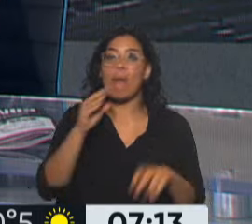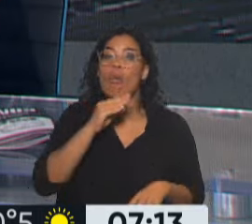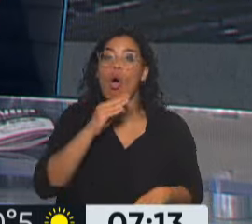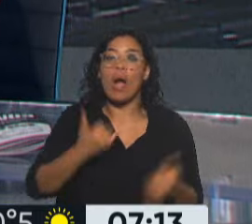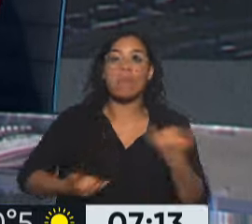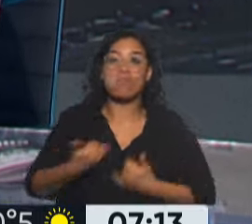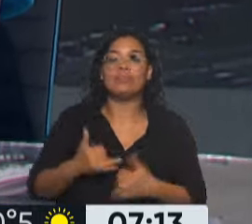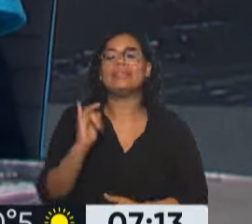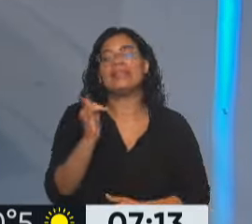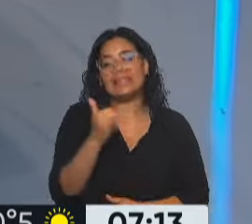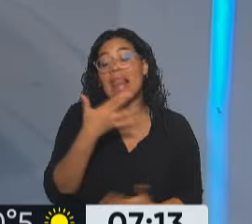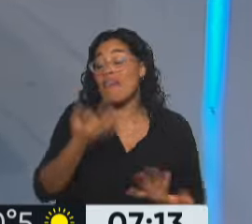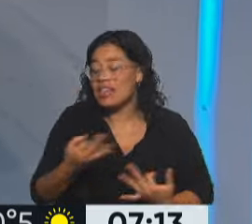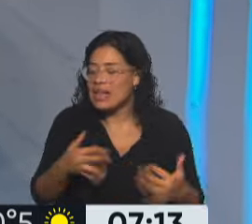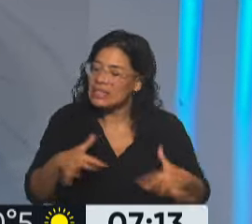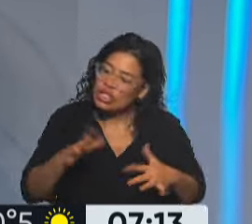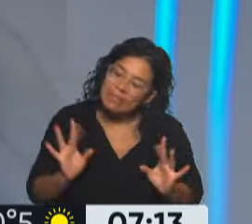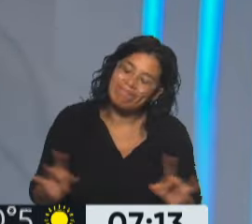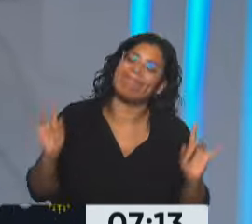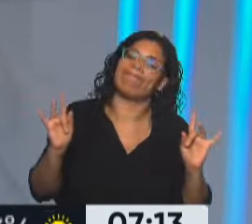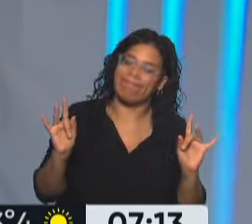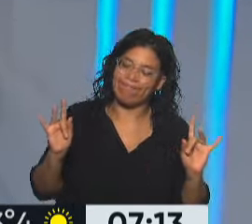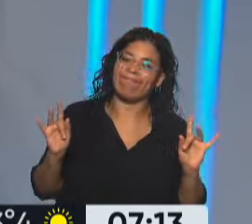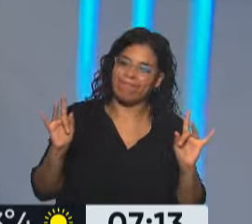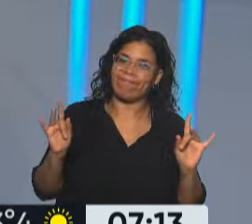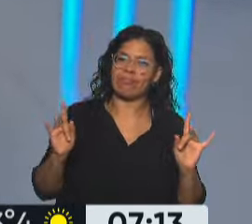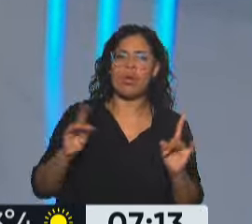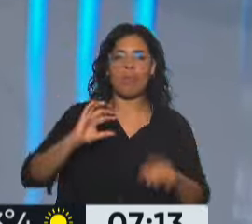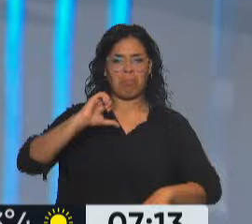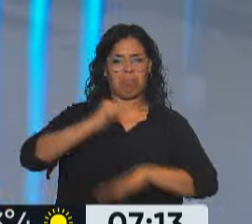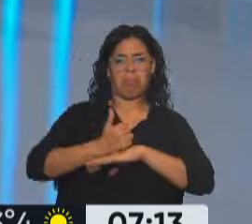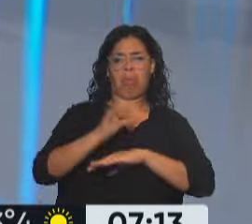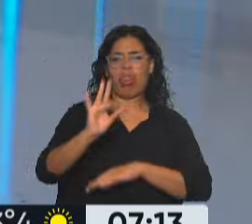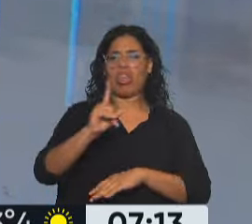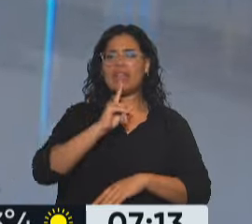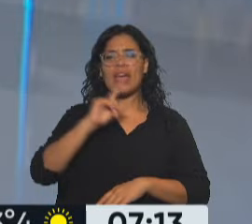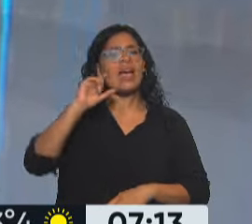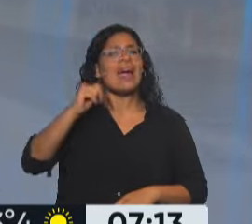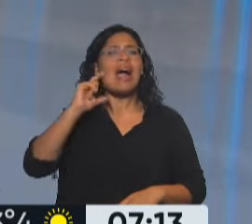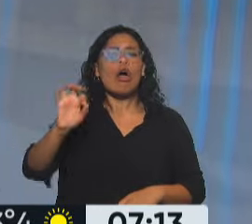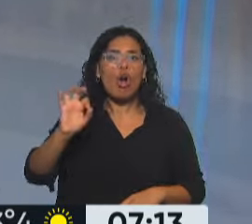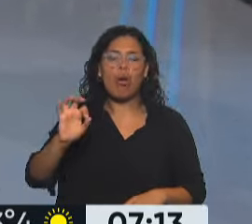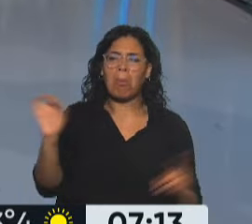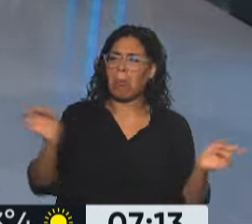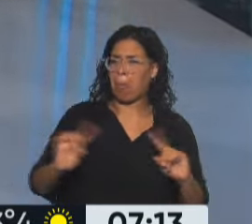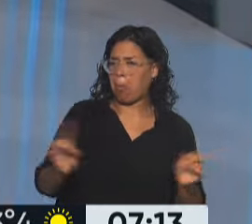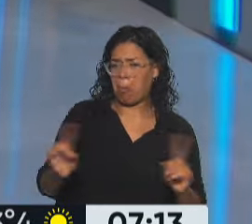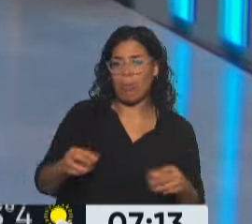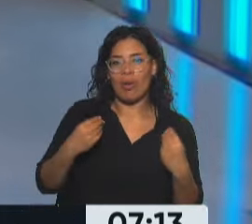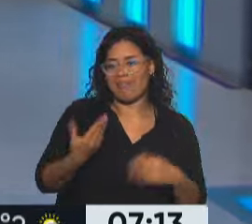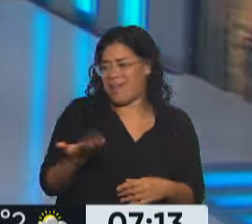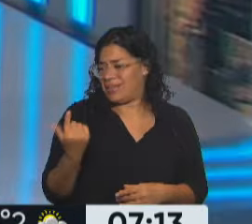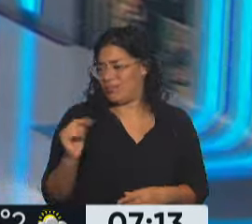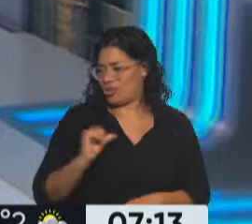Sí, porque está caliente el clima en Boca, no tiene que ver tanto con la llegada de Gago, la gente no es que se impacienta con Gago porque acaba de asumir,